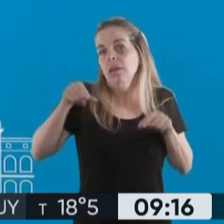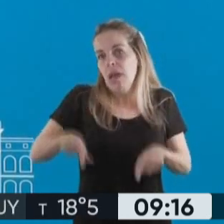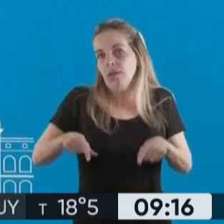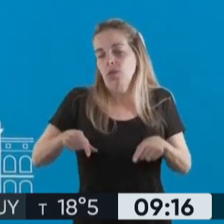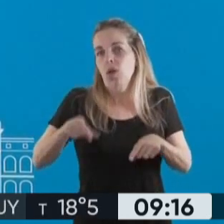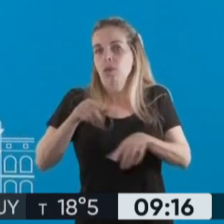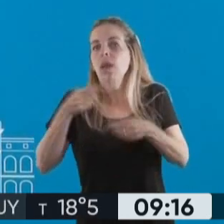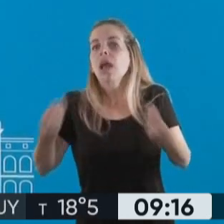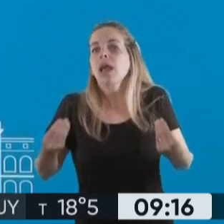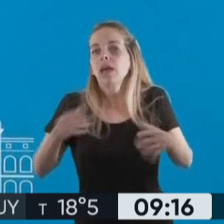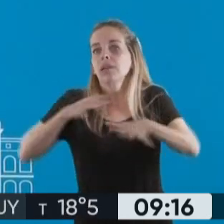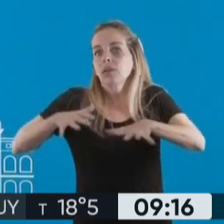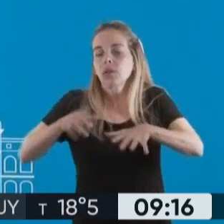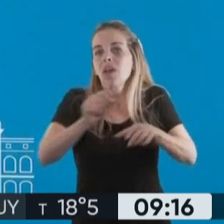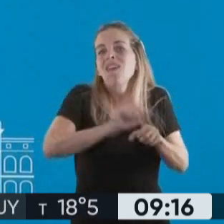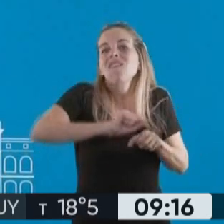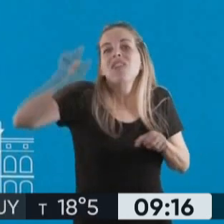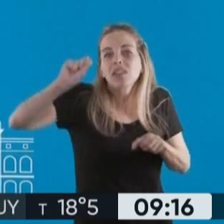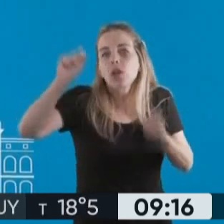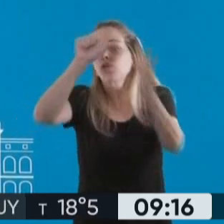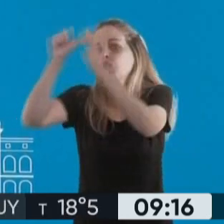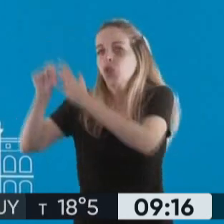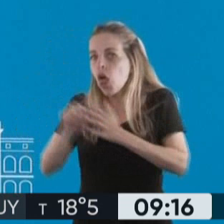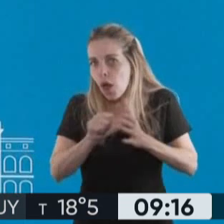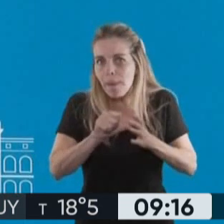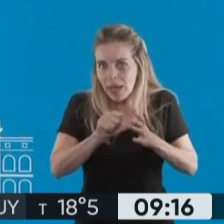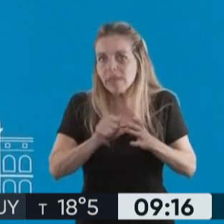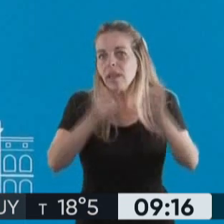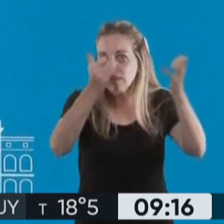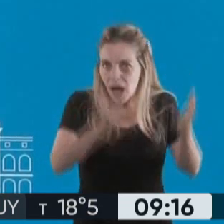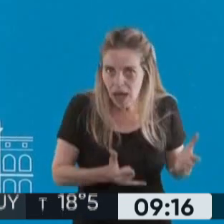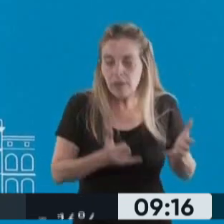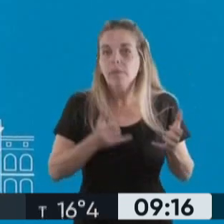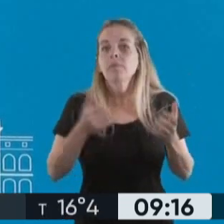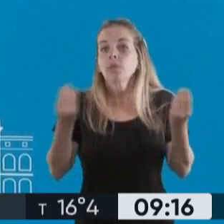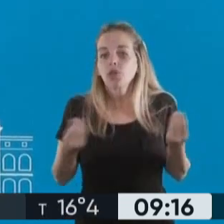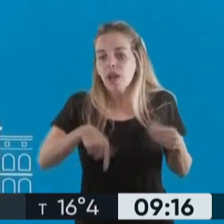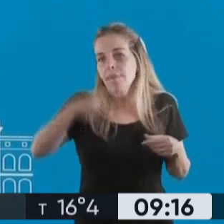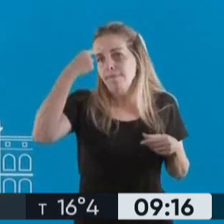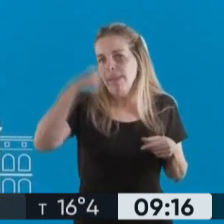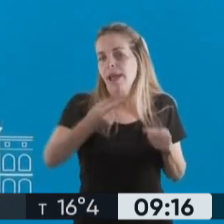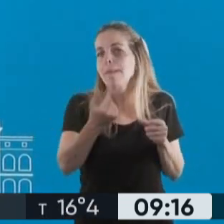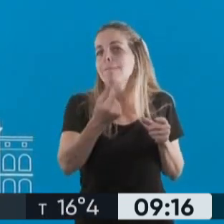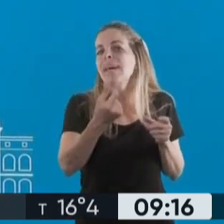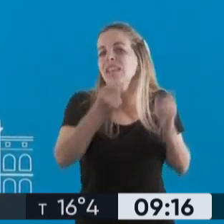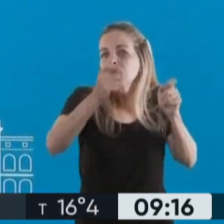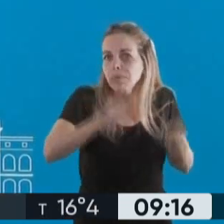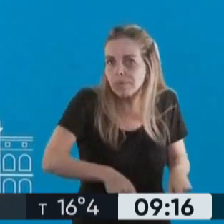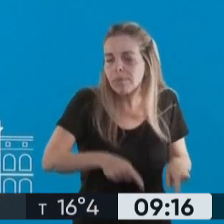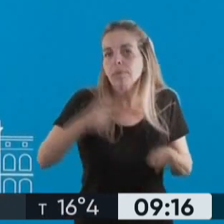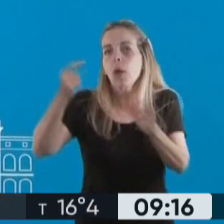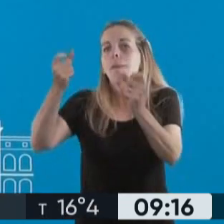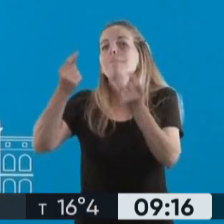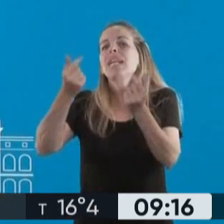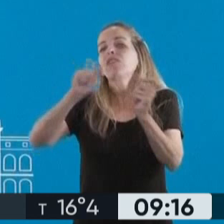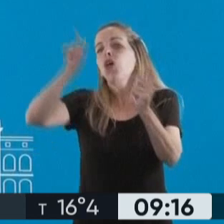con inflación internacional, con que tenemos que desacoplar los precios internos de los precios internacionales y con que